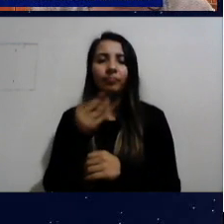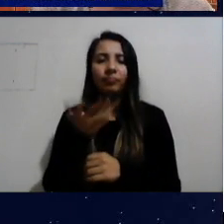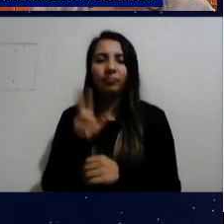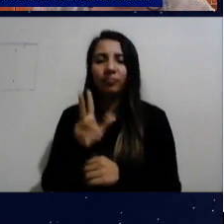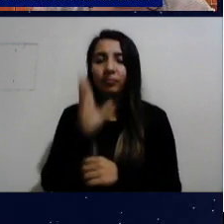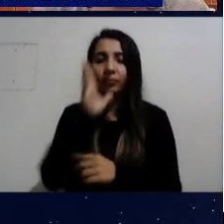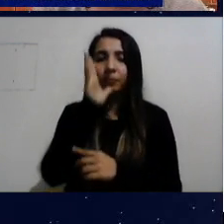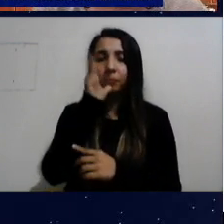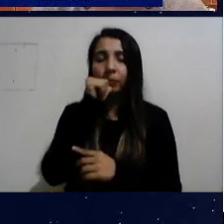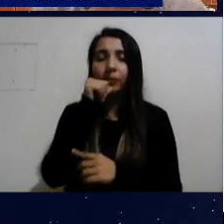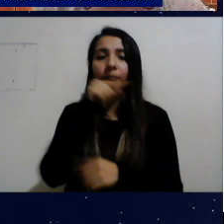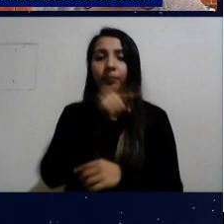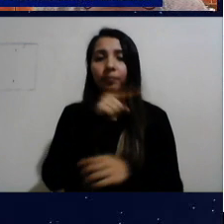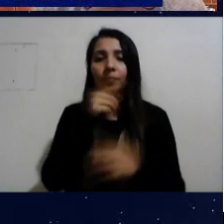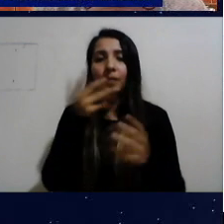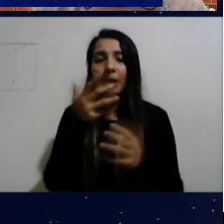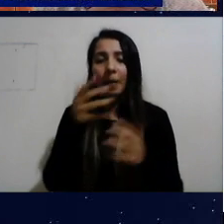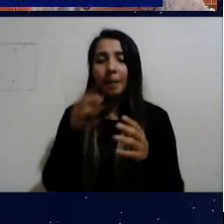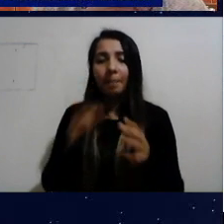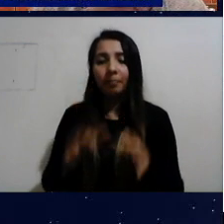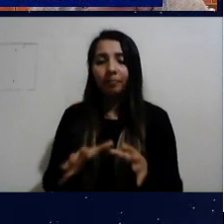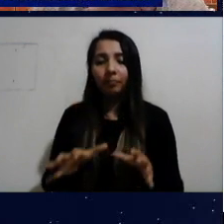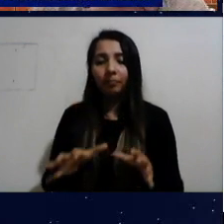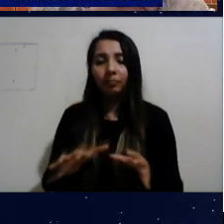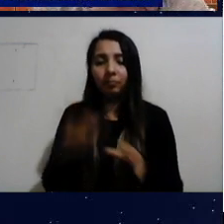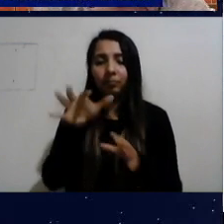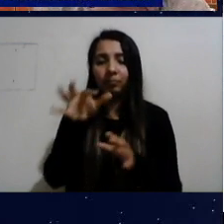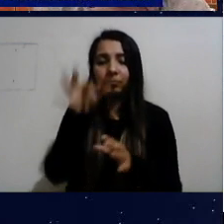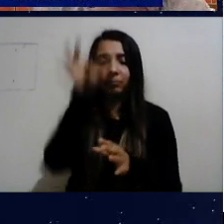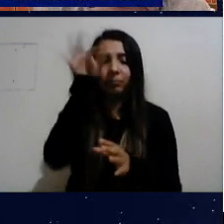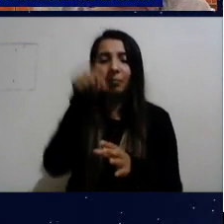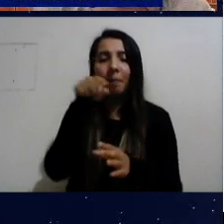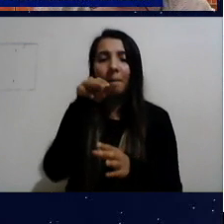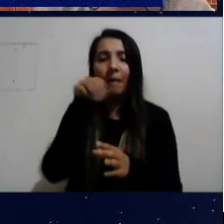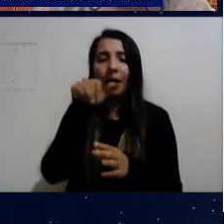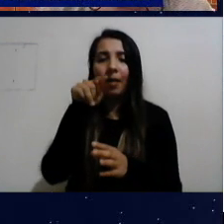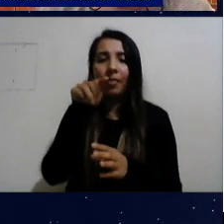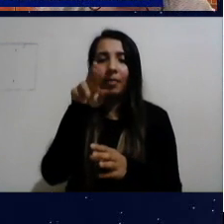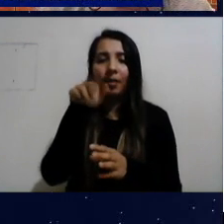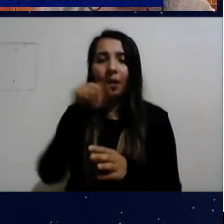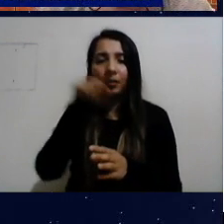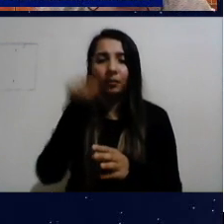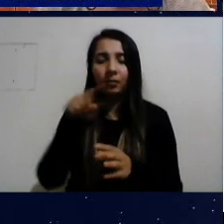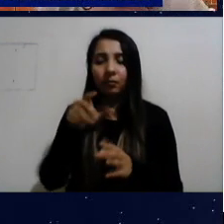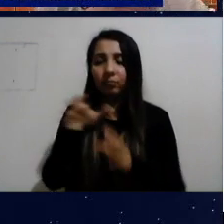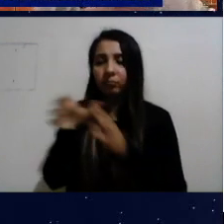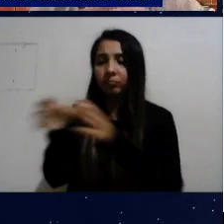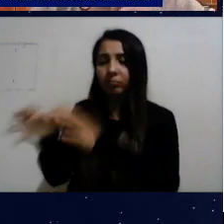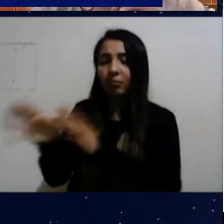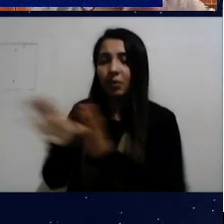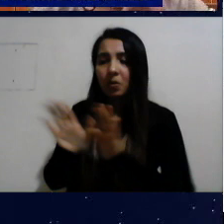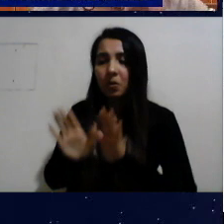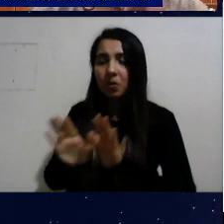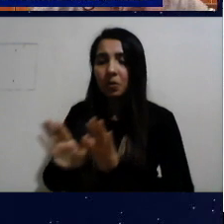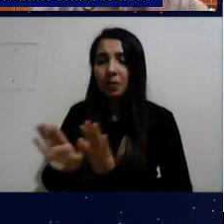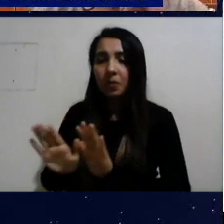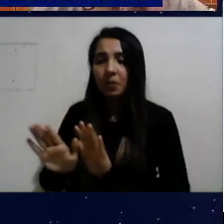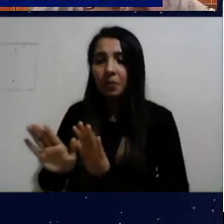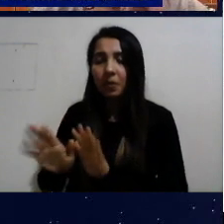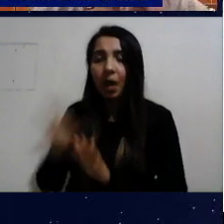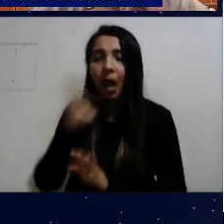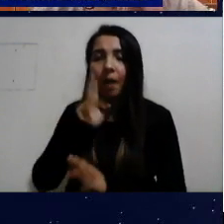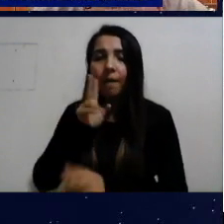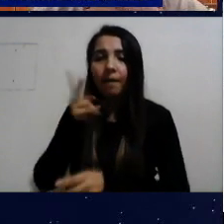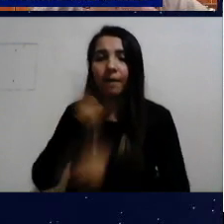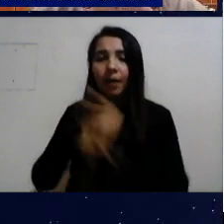él esterilizaba un matraz, que lo tenéis ahí representado, a ver si se ve el cursor, se ve, ¿no? Entonces,